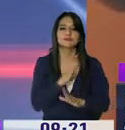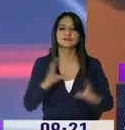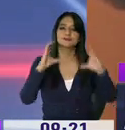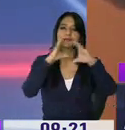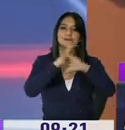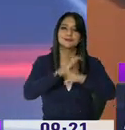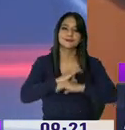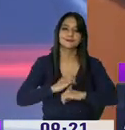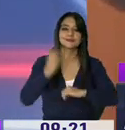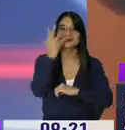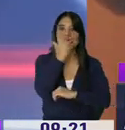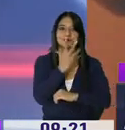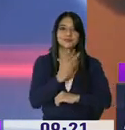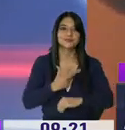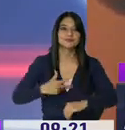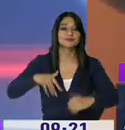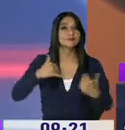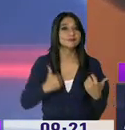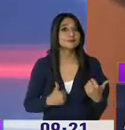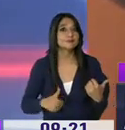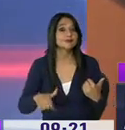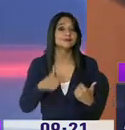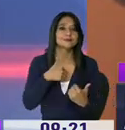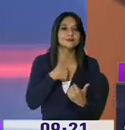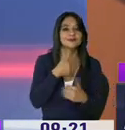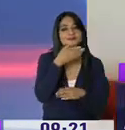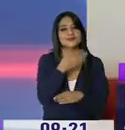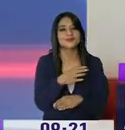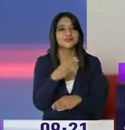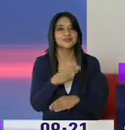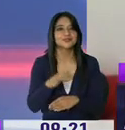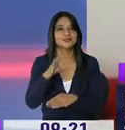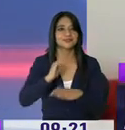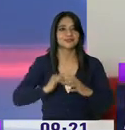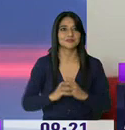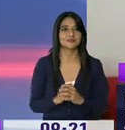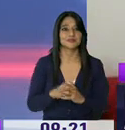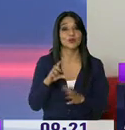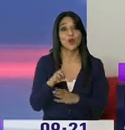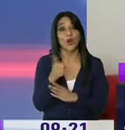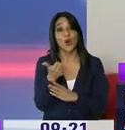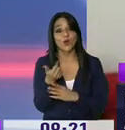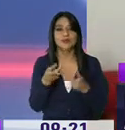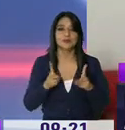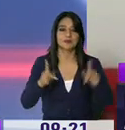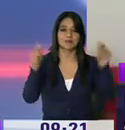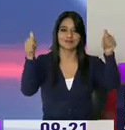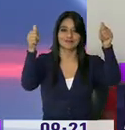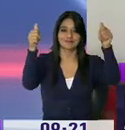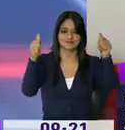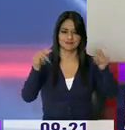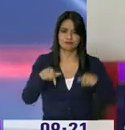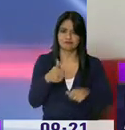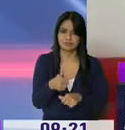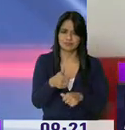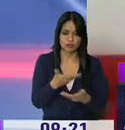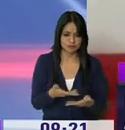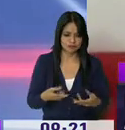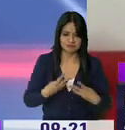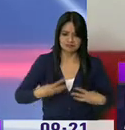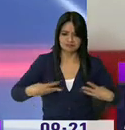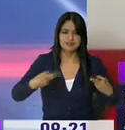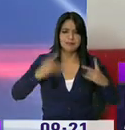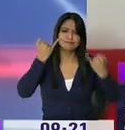hermosa, muy lejos, vengo yo con mi cantar. Y otros han elaborado pequeños carteles con útiles escolares y con un poco